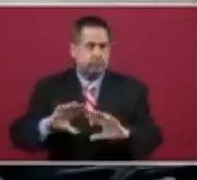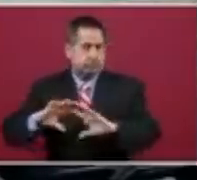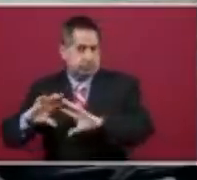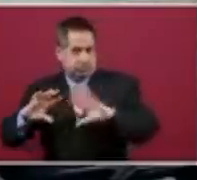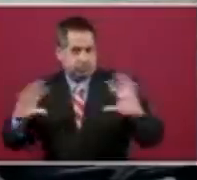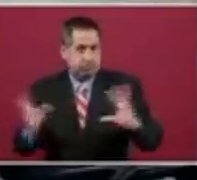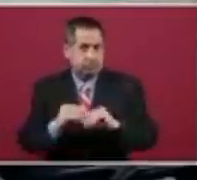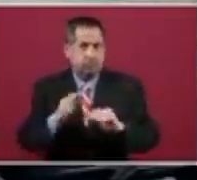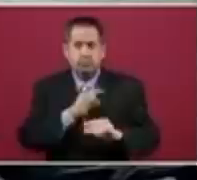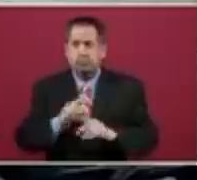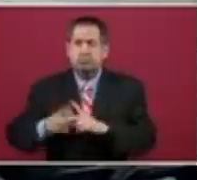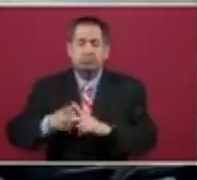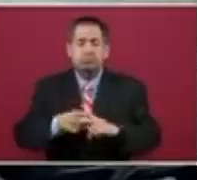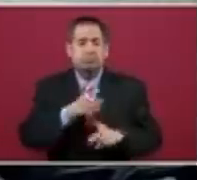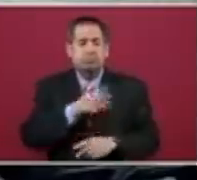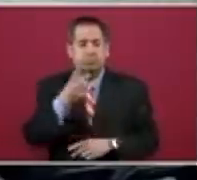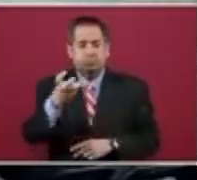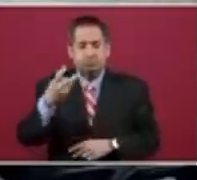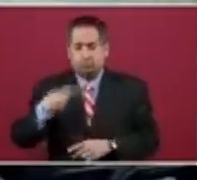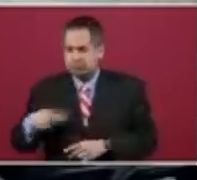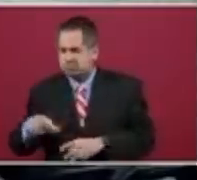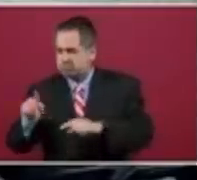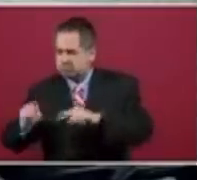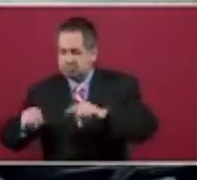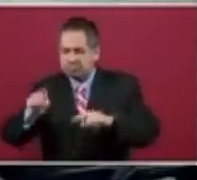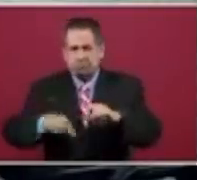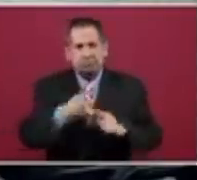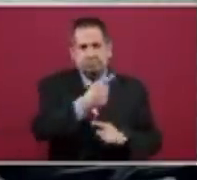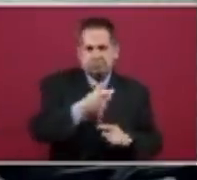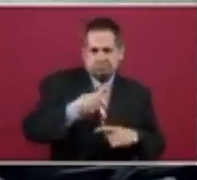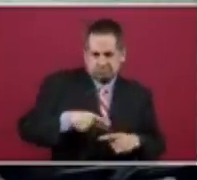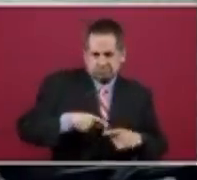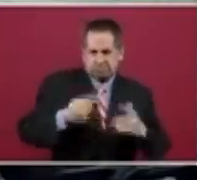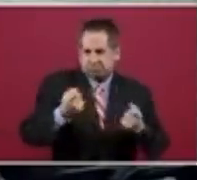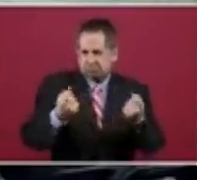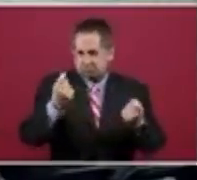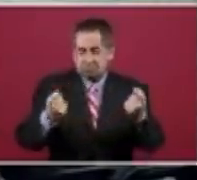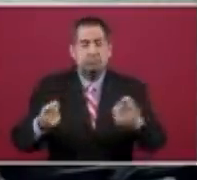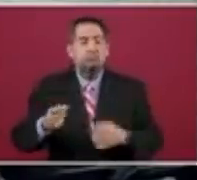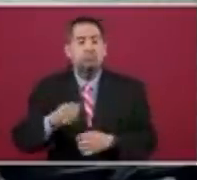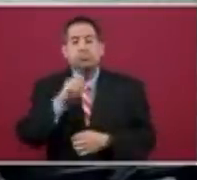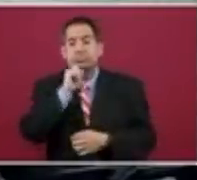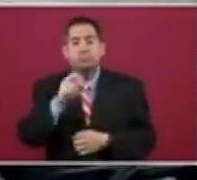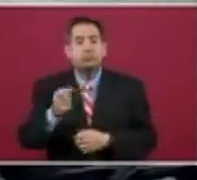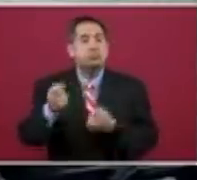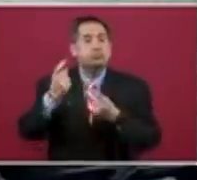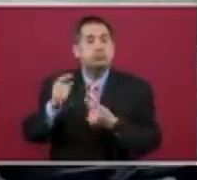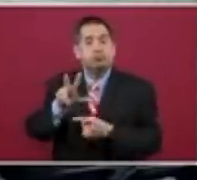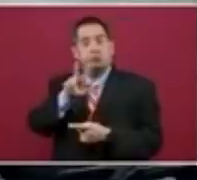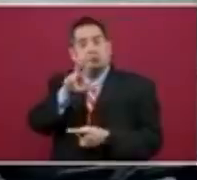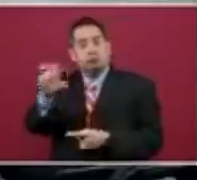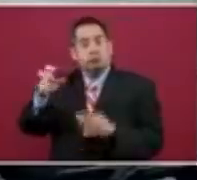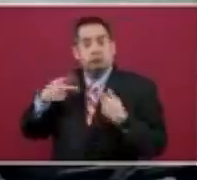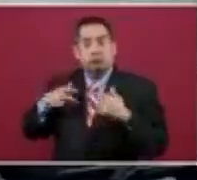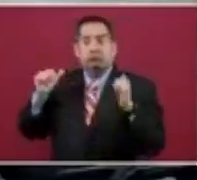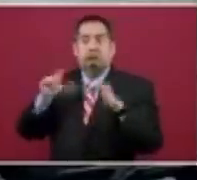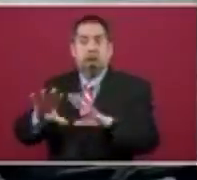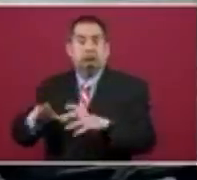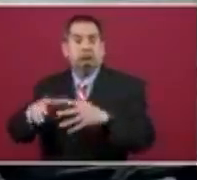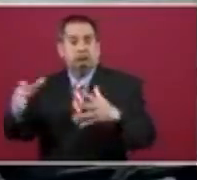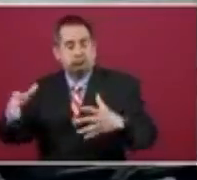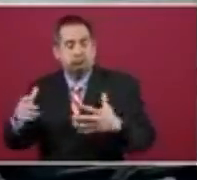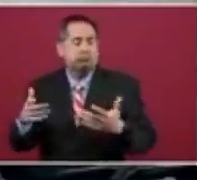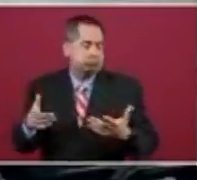personas, en donde el mínimo fue de 100, pero hubo también algunas asambleas hasta de 800 personas. Estas asambleas